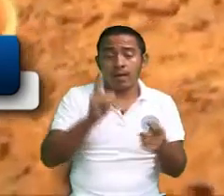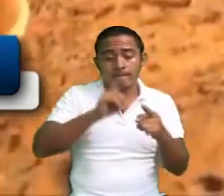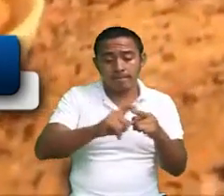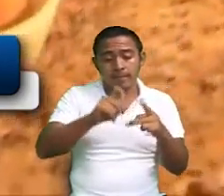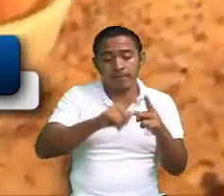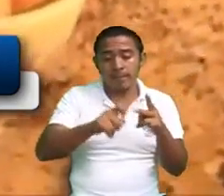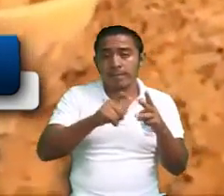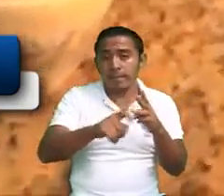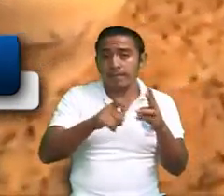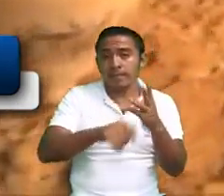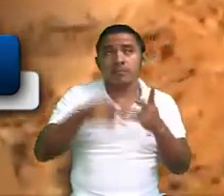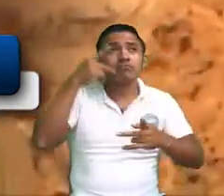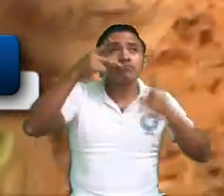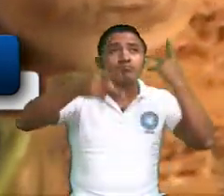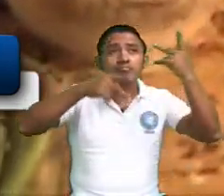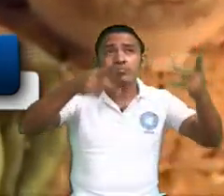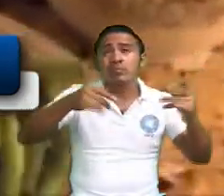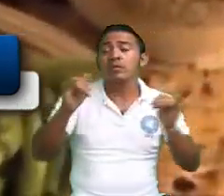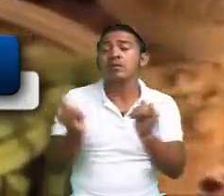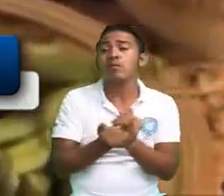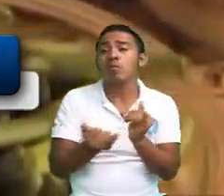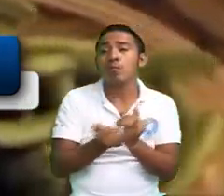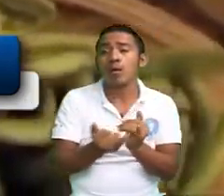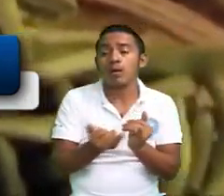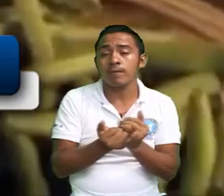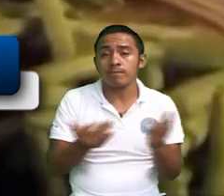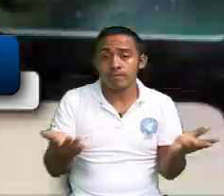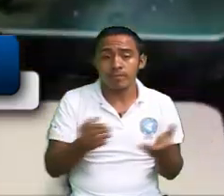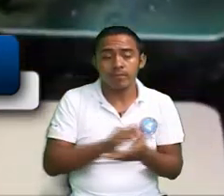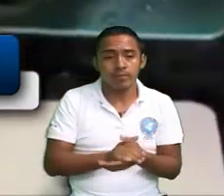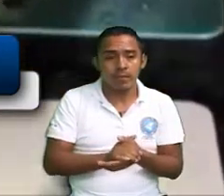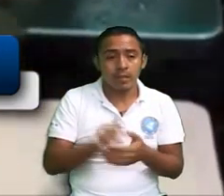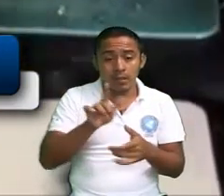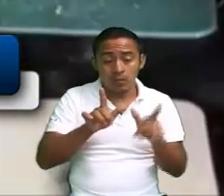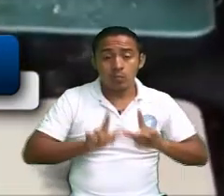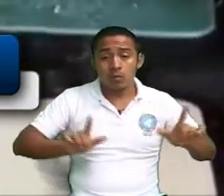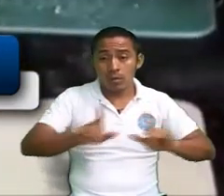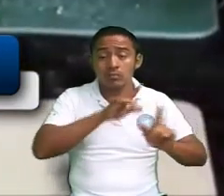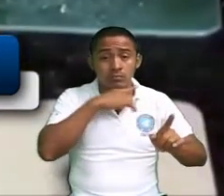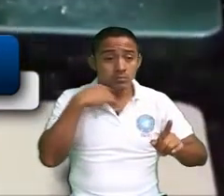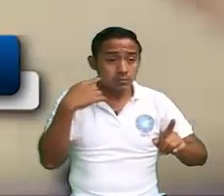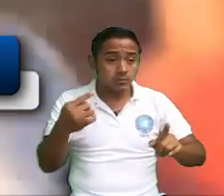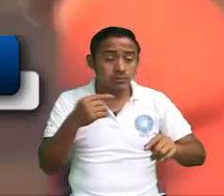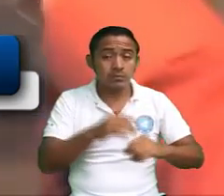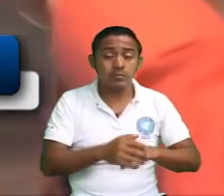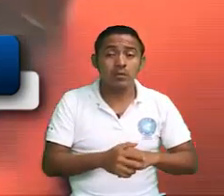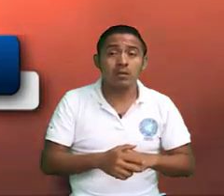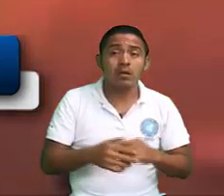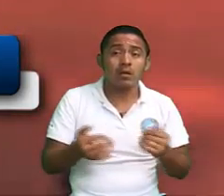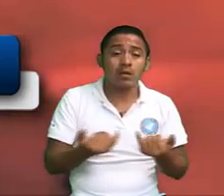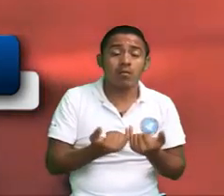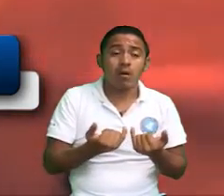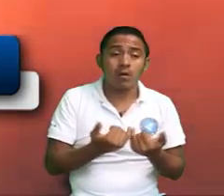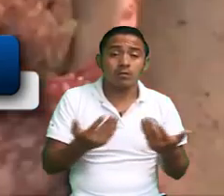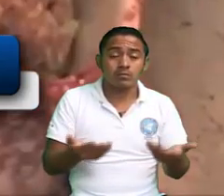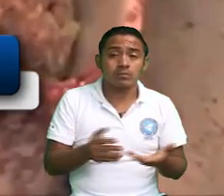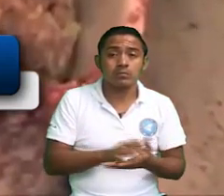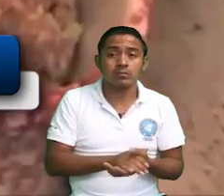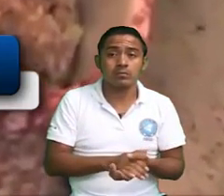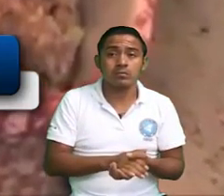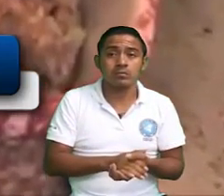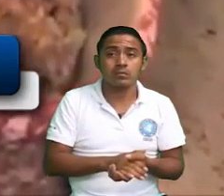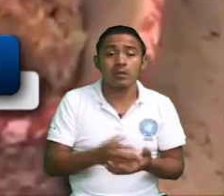establecimientos. Recordemos que incluso para que estos establecimientos puedan ser funcional, funcionen como distribuidores de alimentos